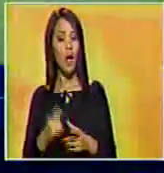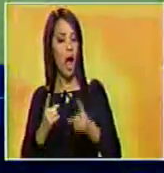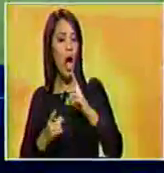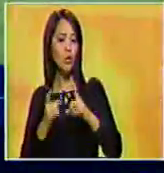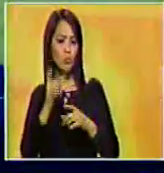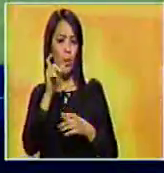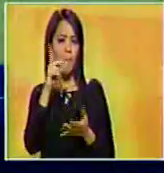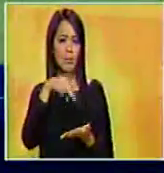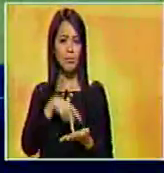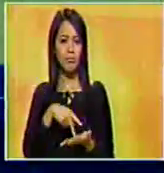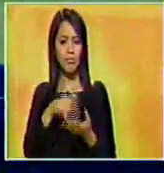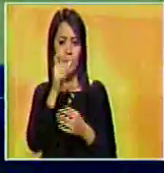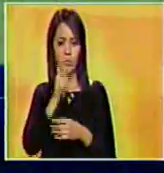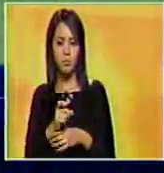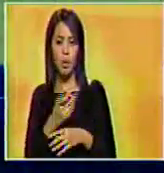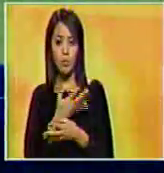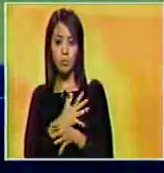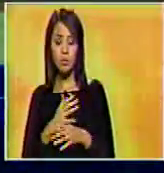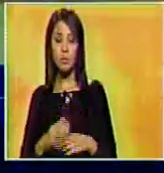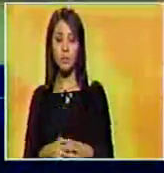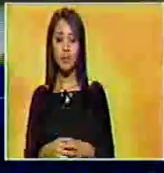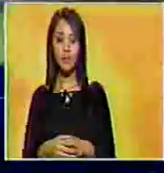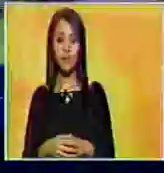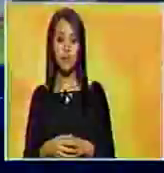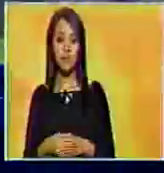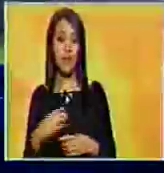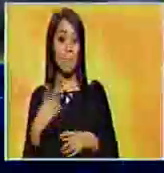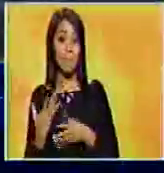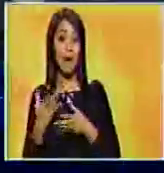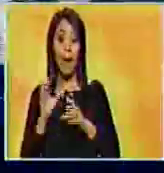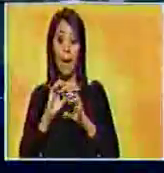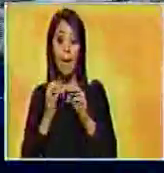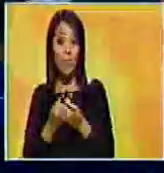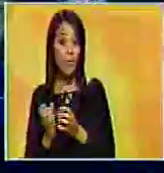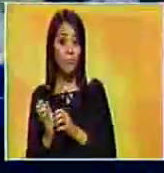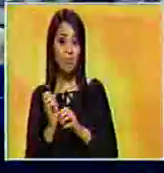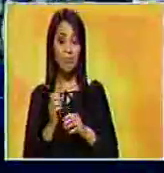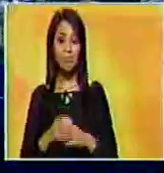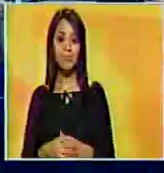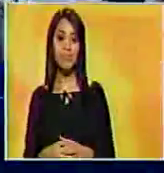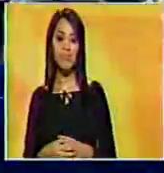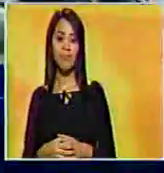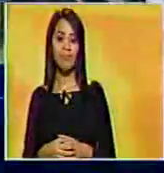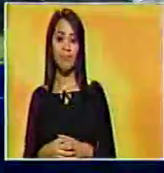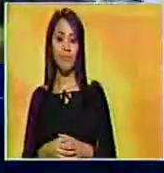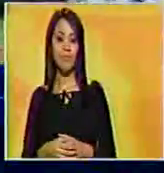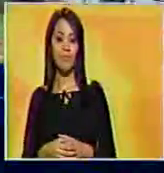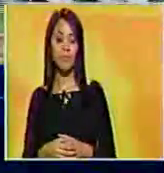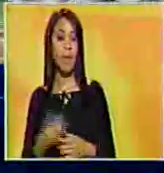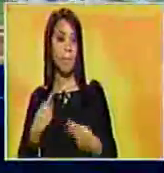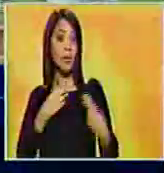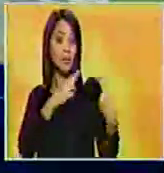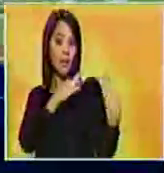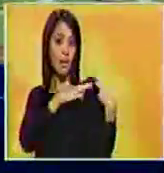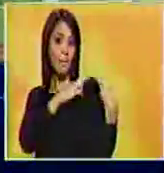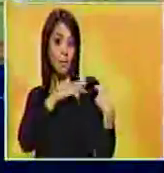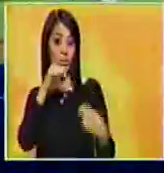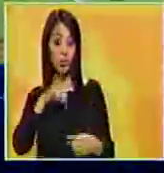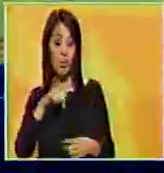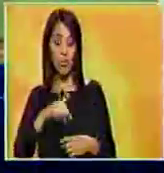ellos. Por su parte, Omar López anunció que le dará la pelota a George Frank López para este compromiso de hoy.